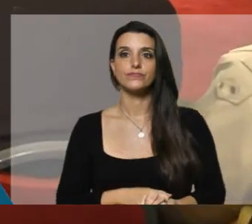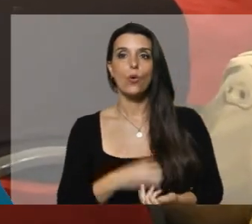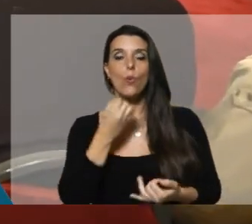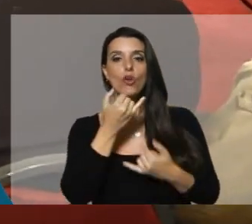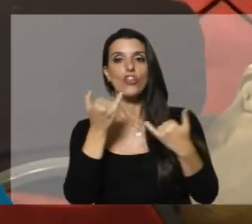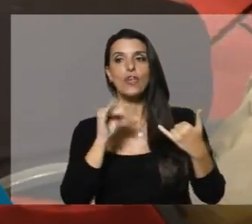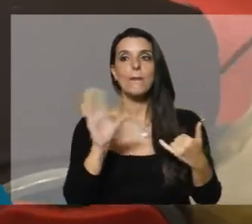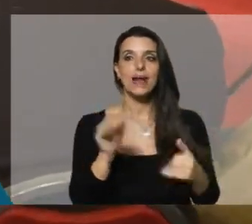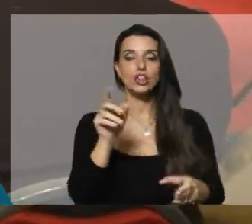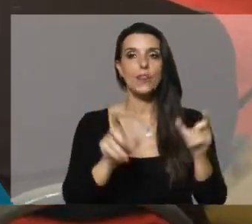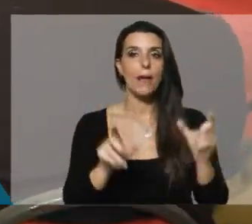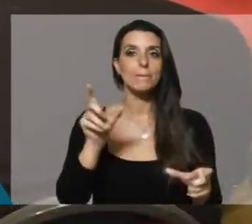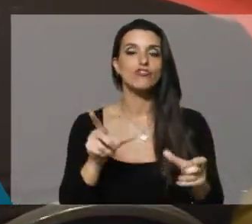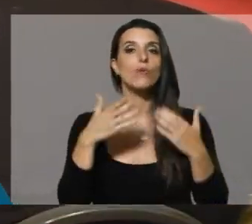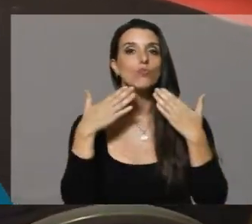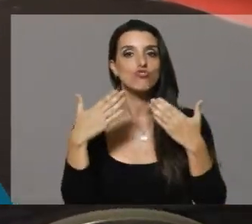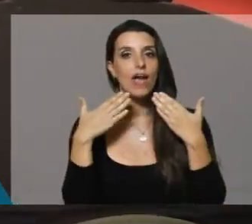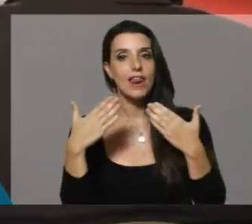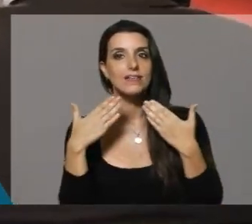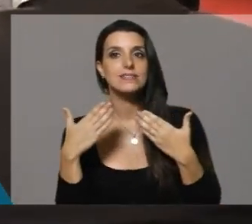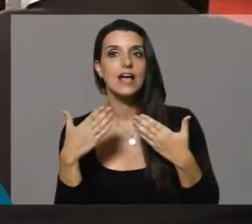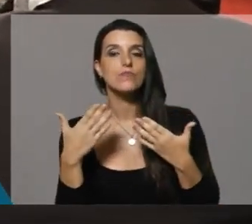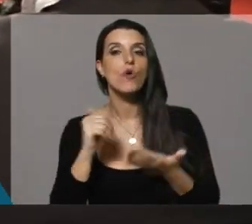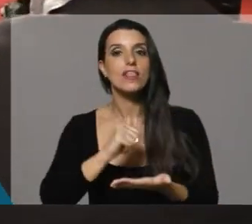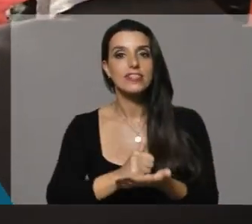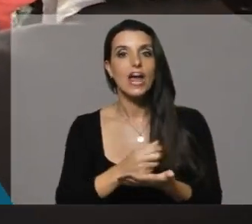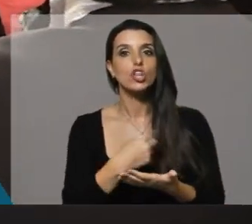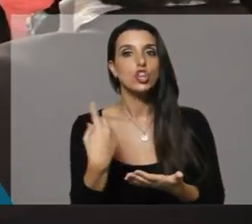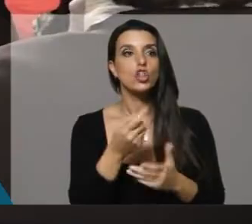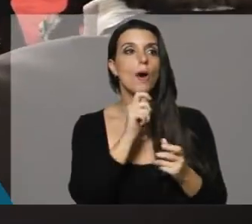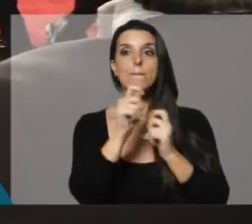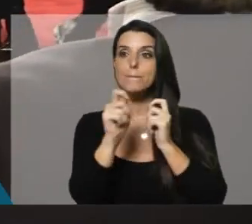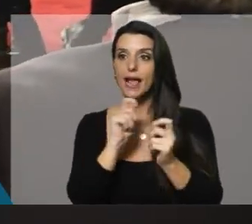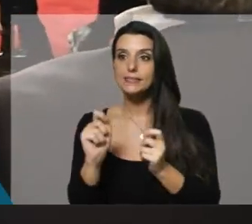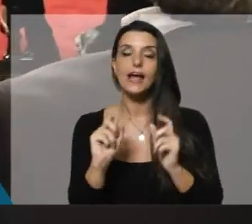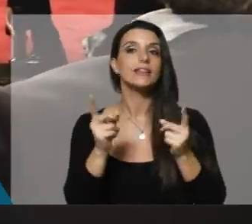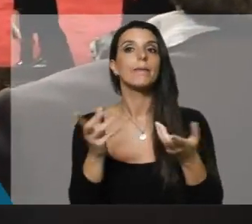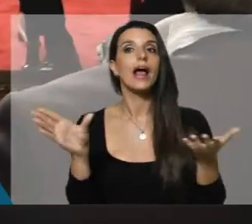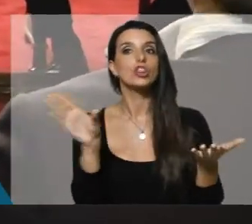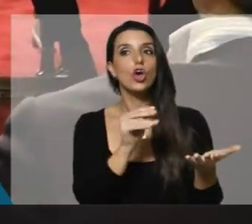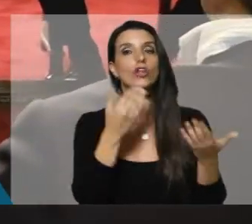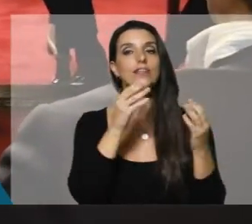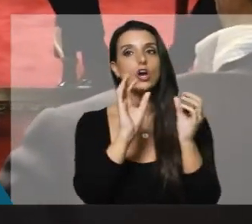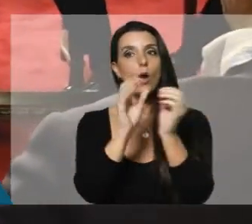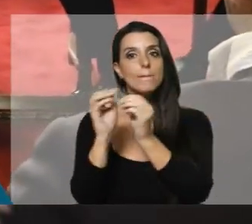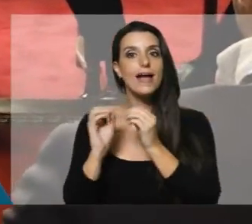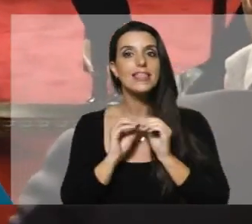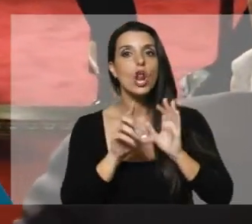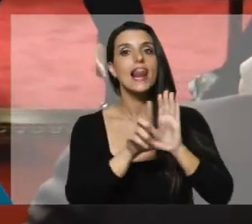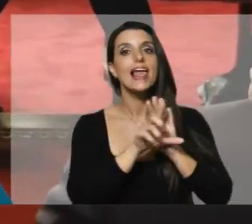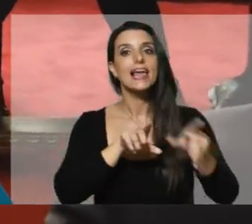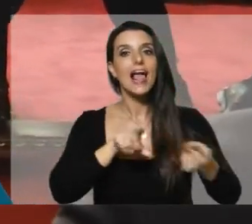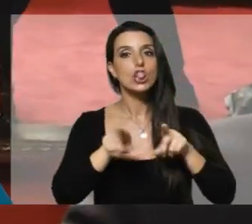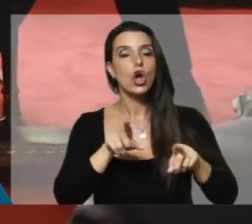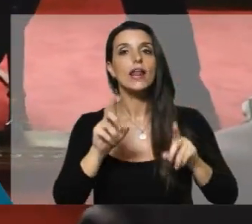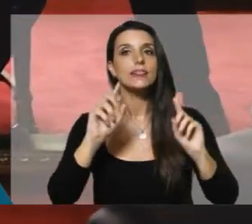Buenos días para todos. Muchas gracias por estar acá, los medios de prensa sobre todo, a los compañeros legisladores que nos